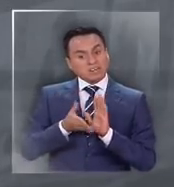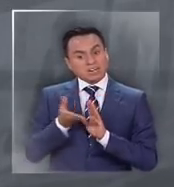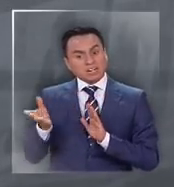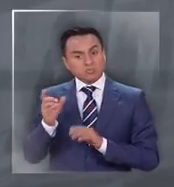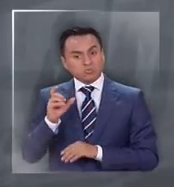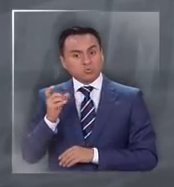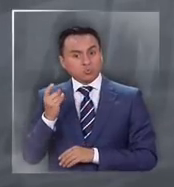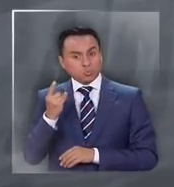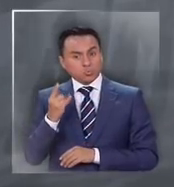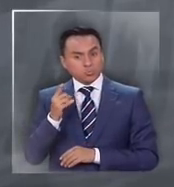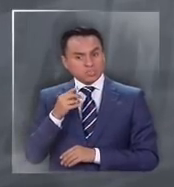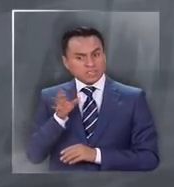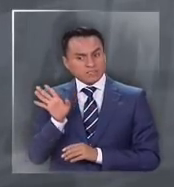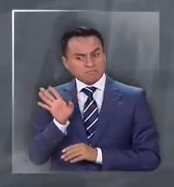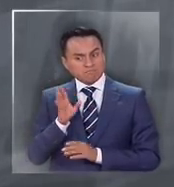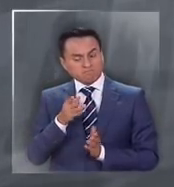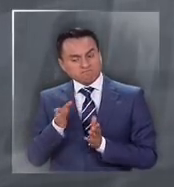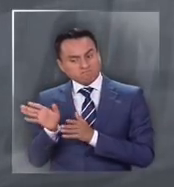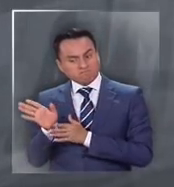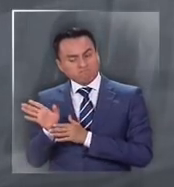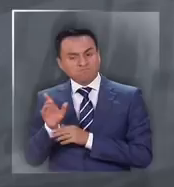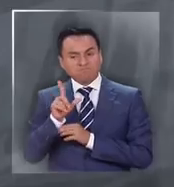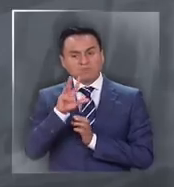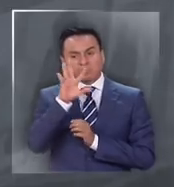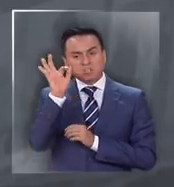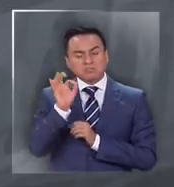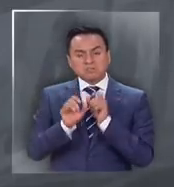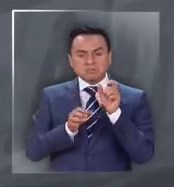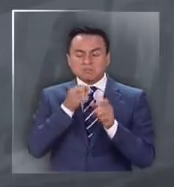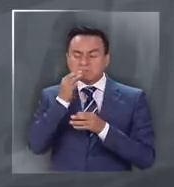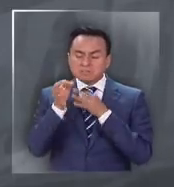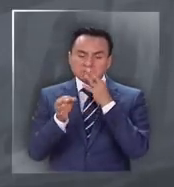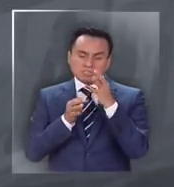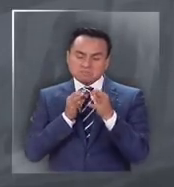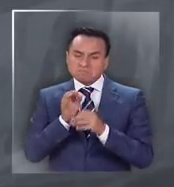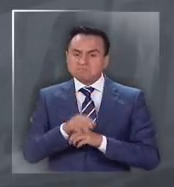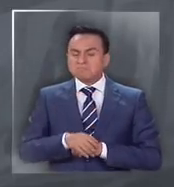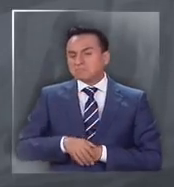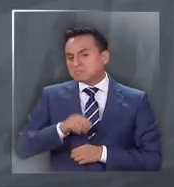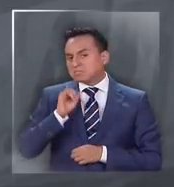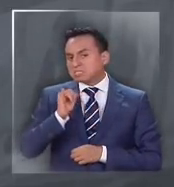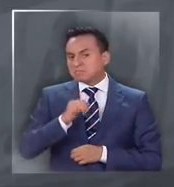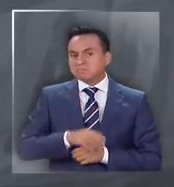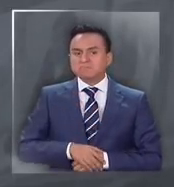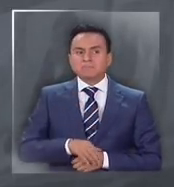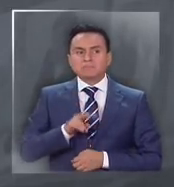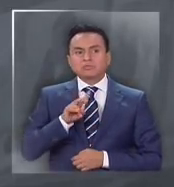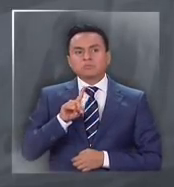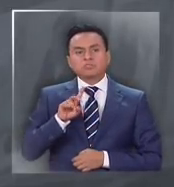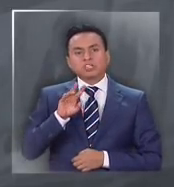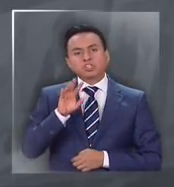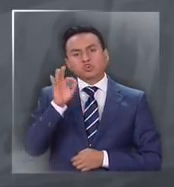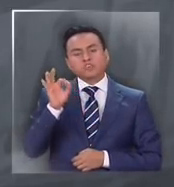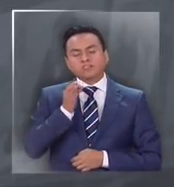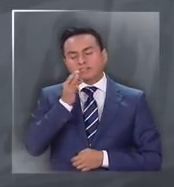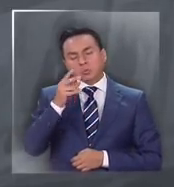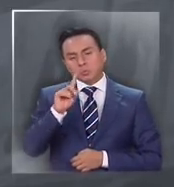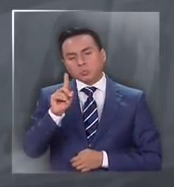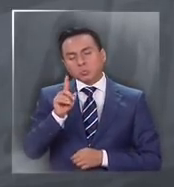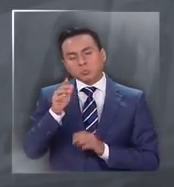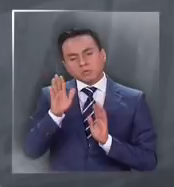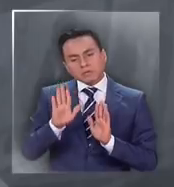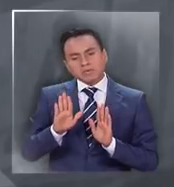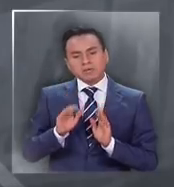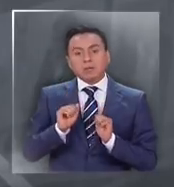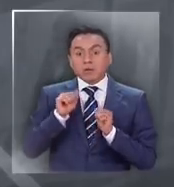Veamos las respuestas. Un 79% dice que sí. Un 21% dice que no, todavía